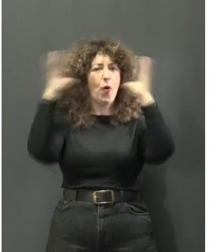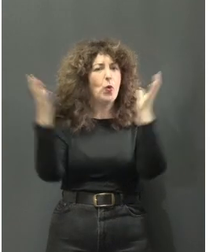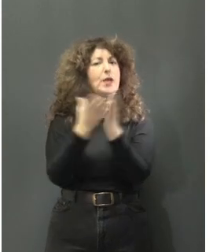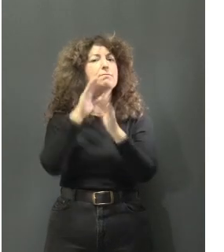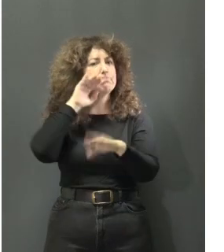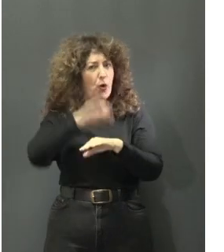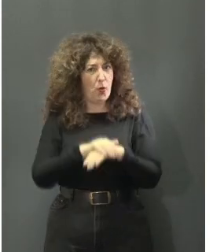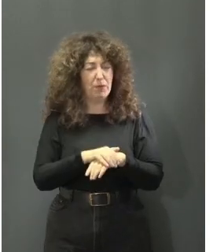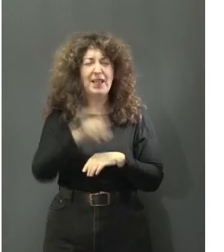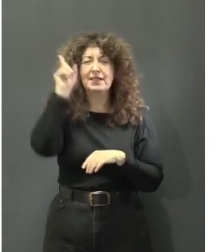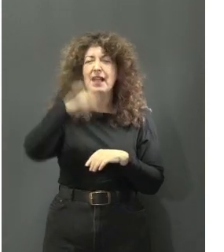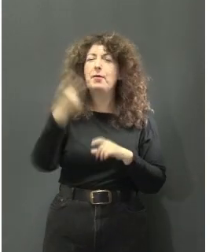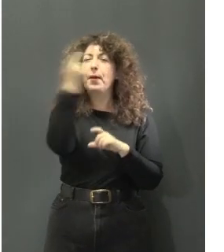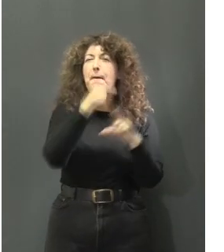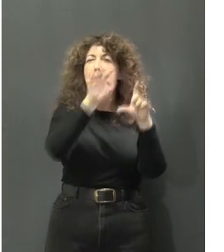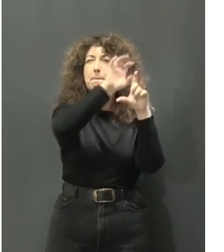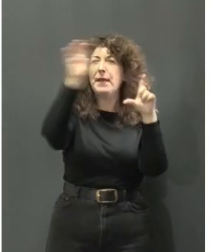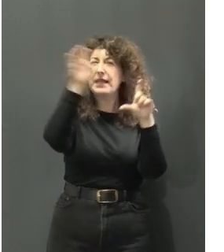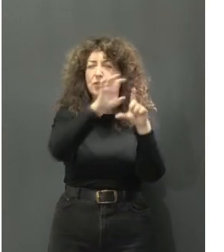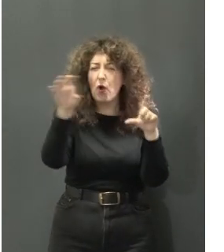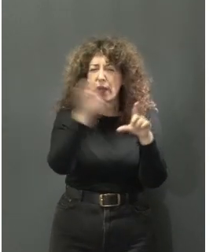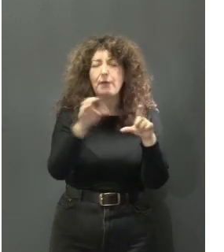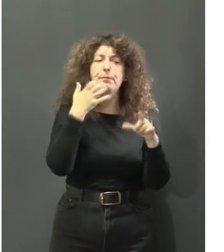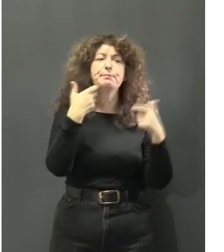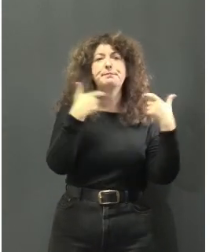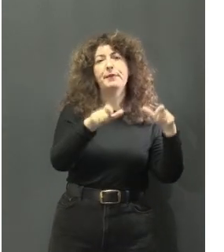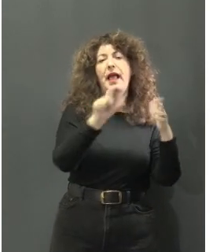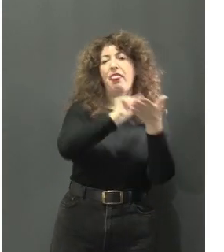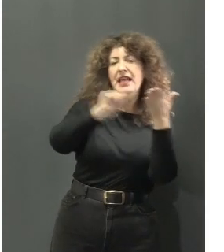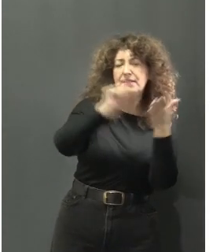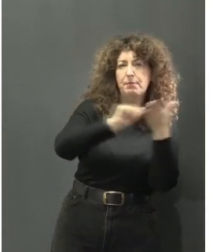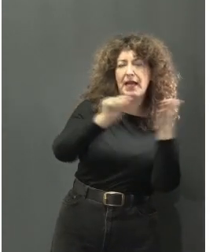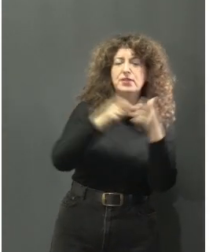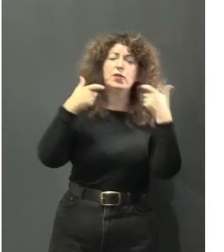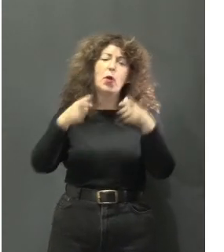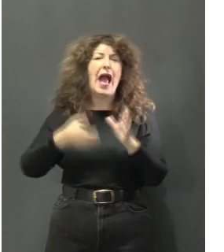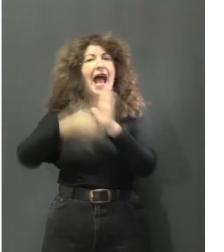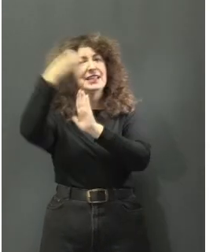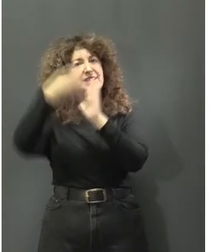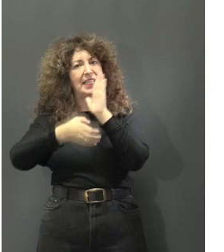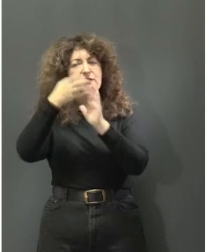pictogramas para todos los carteles de despachos, ascensores, baños, todo.